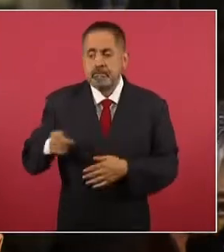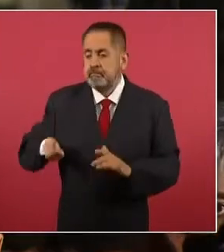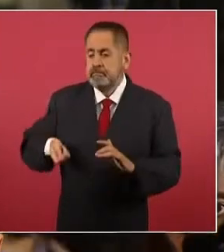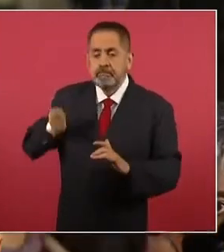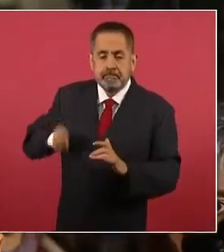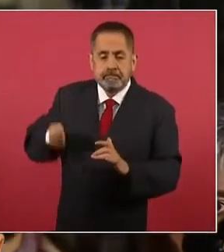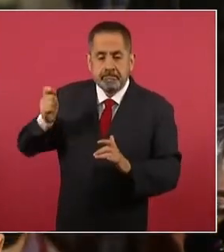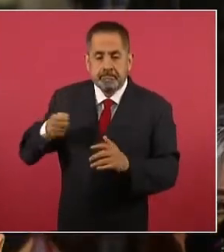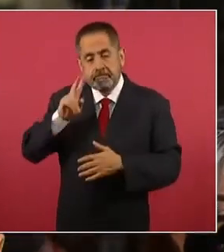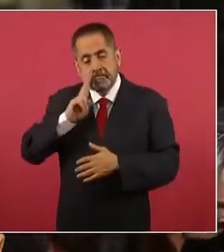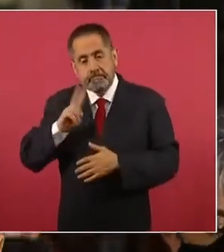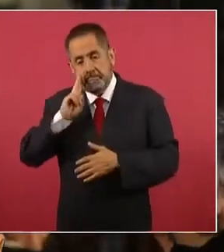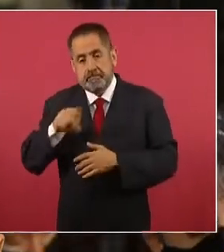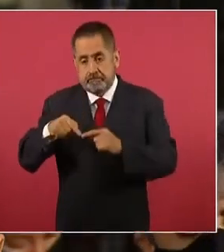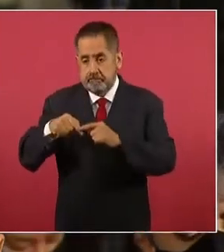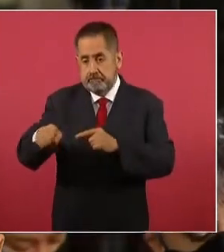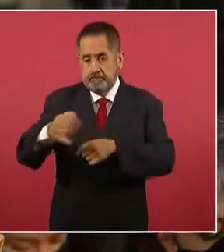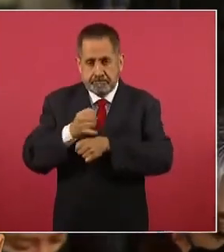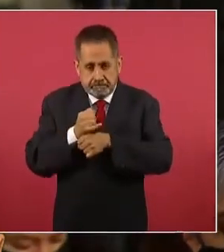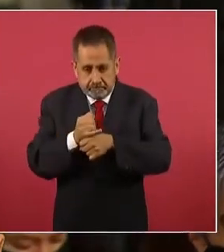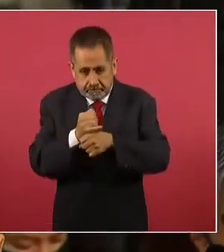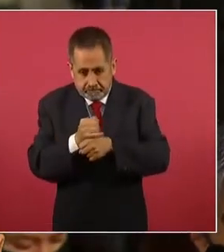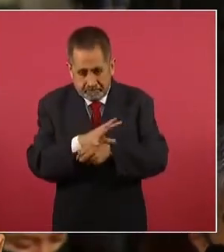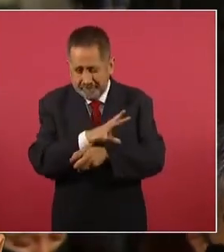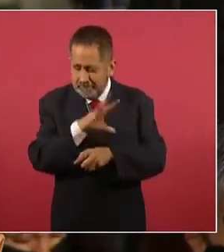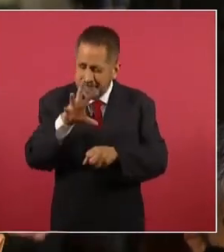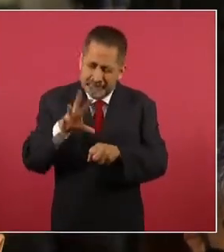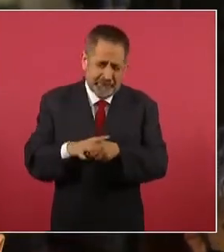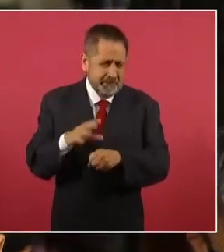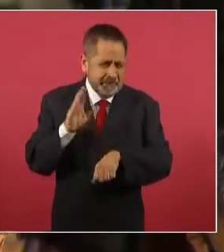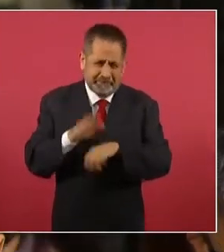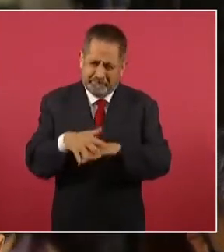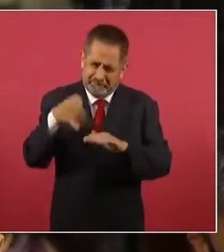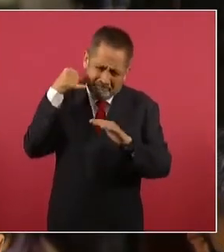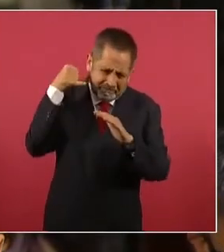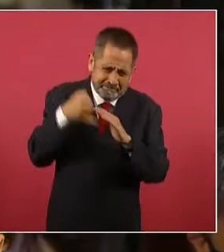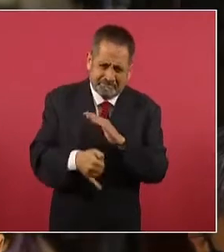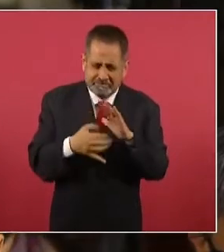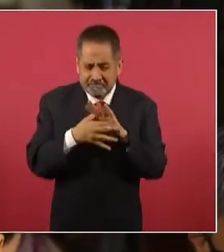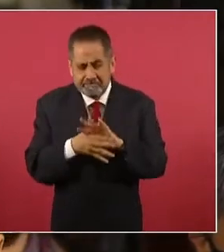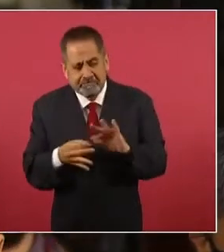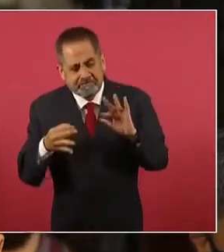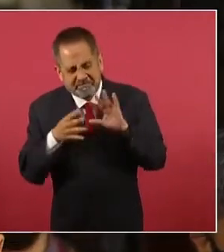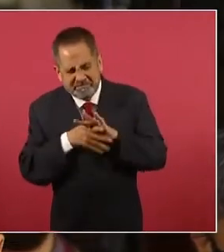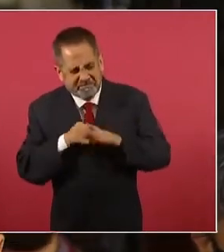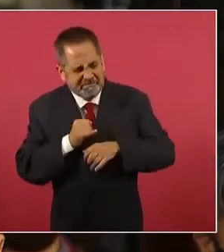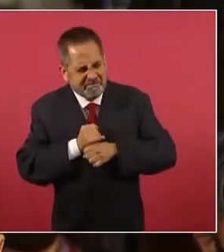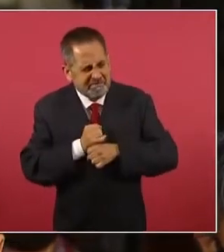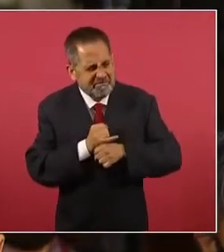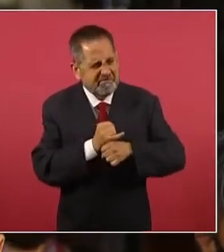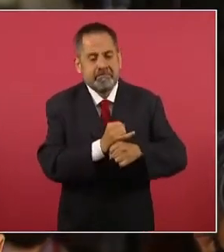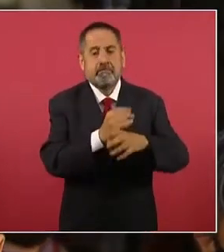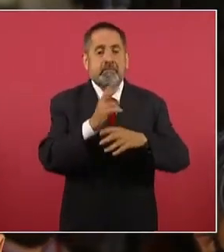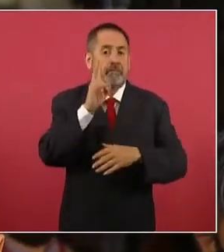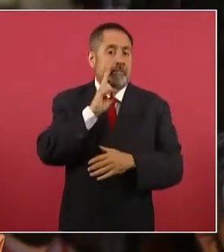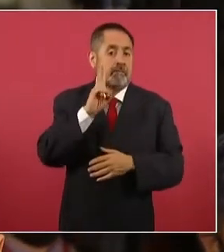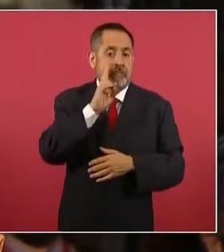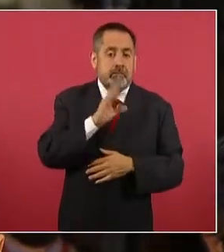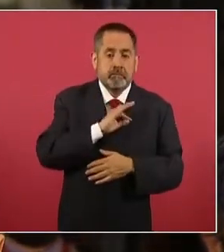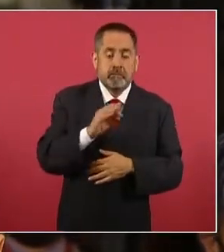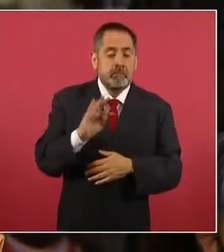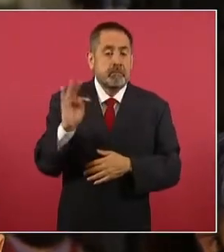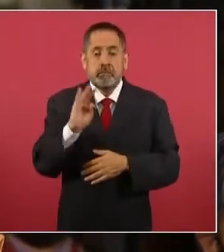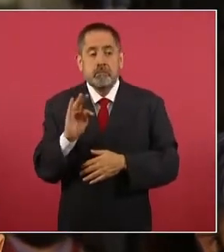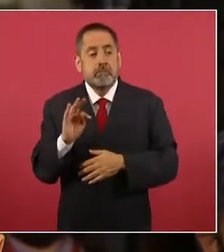si se realiza una investigación de manera exhaustiva, que incluso podría llevar a solicitar